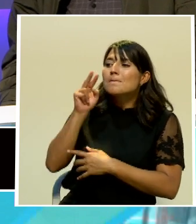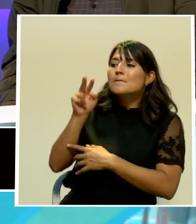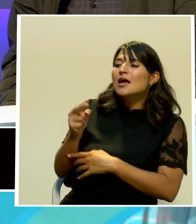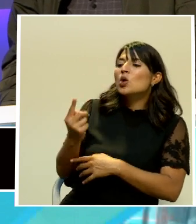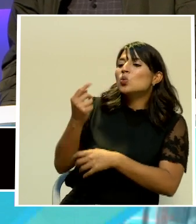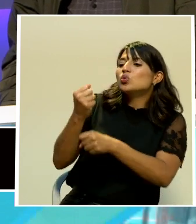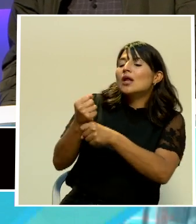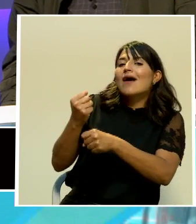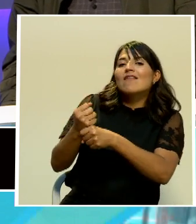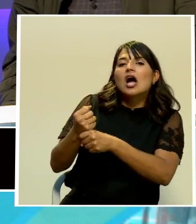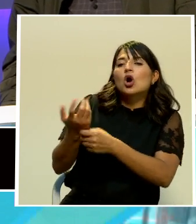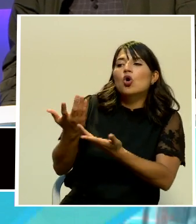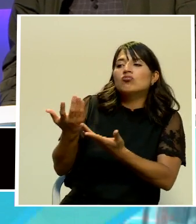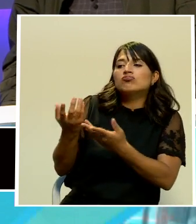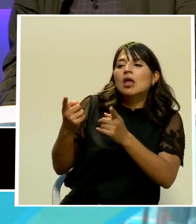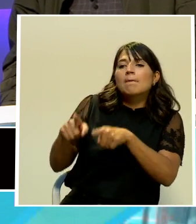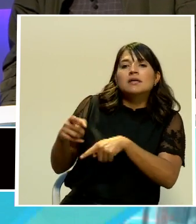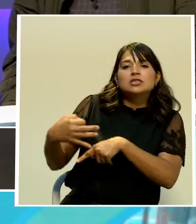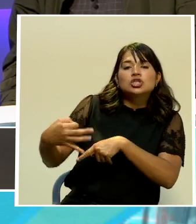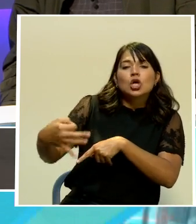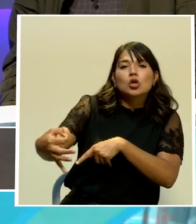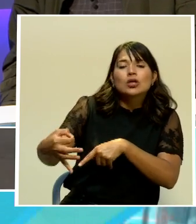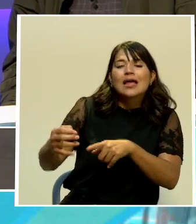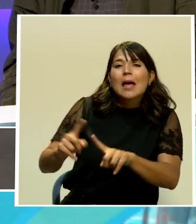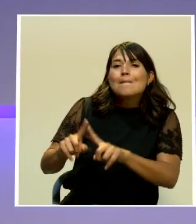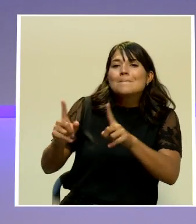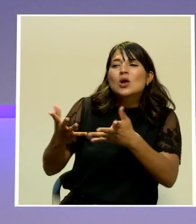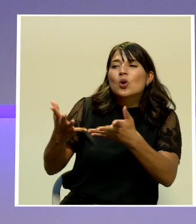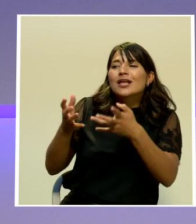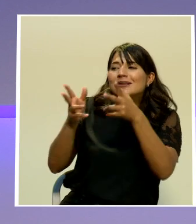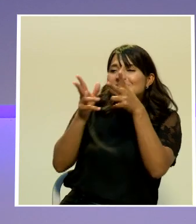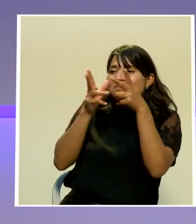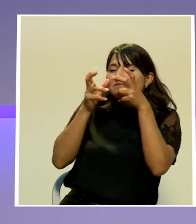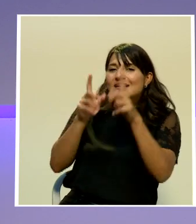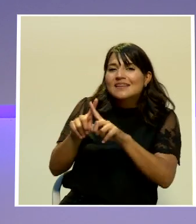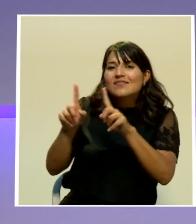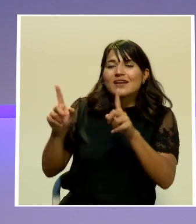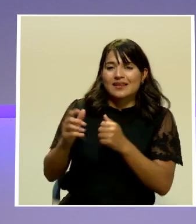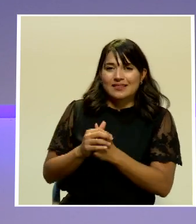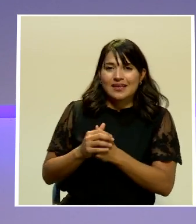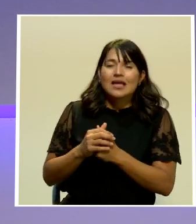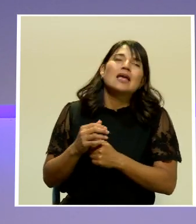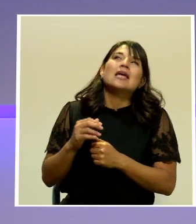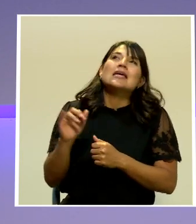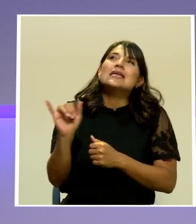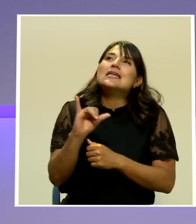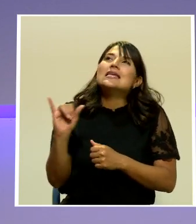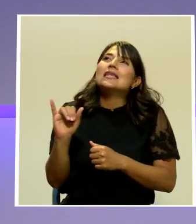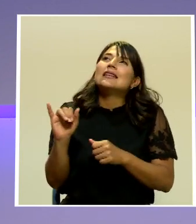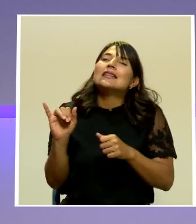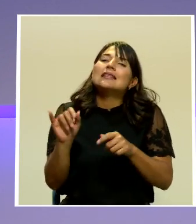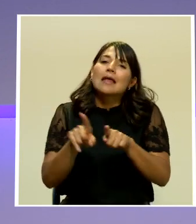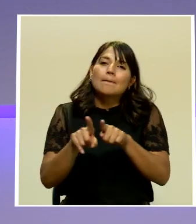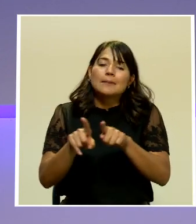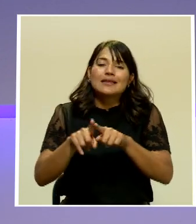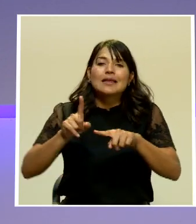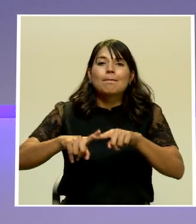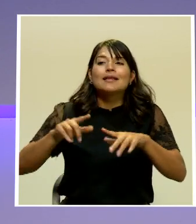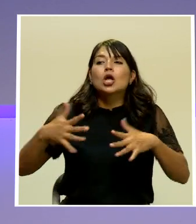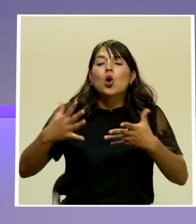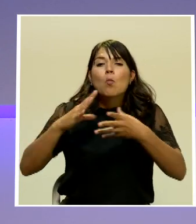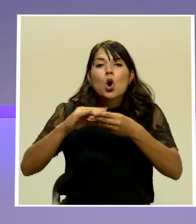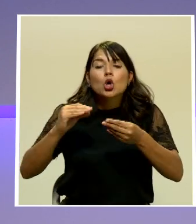pero también a mí lo que me interesa mucho, más allá también de la mirada, es cómo contamos las historias, ¿no? Es como lo mismo un escritor